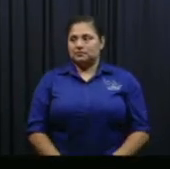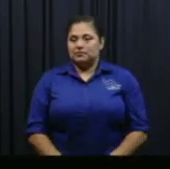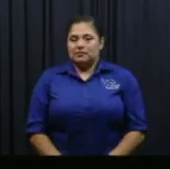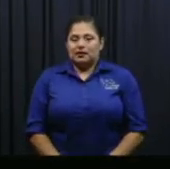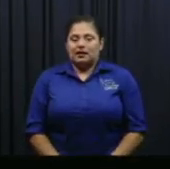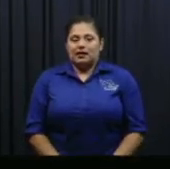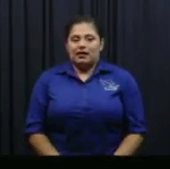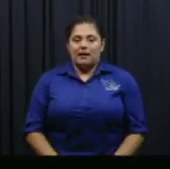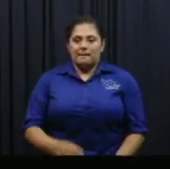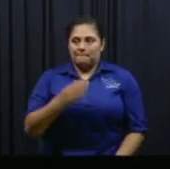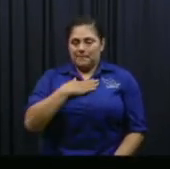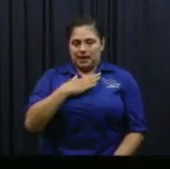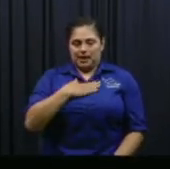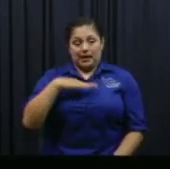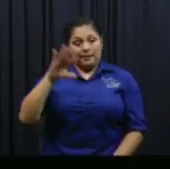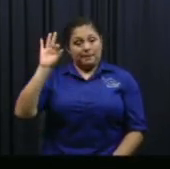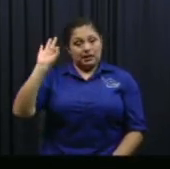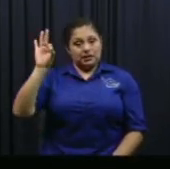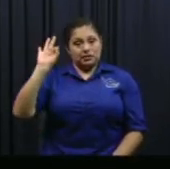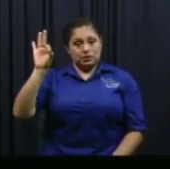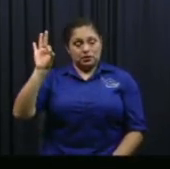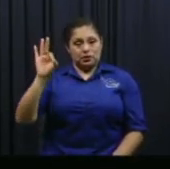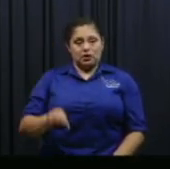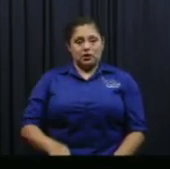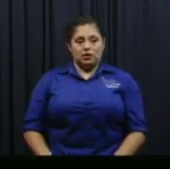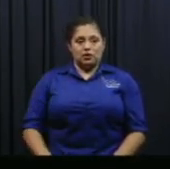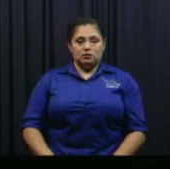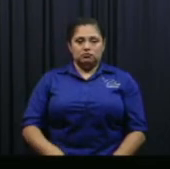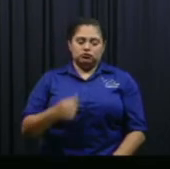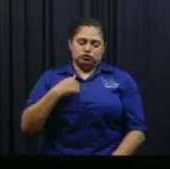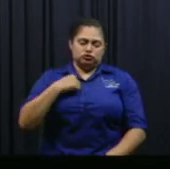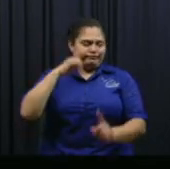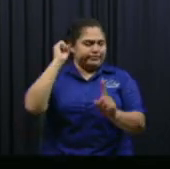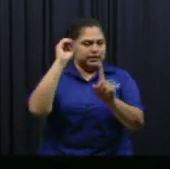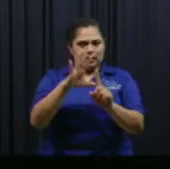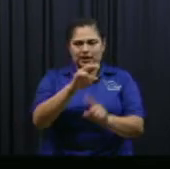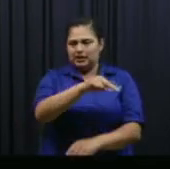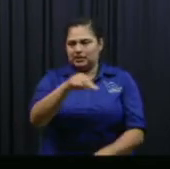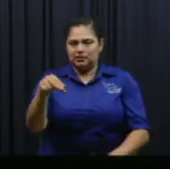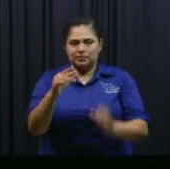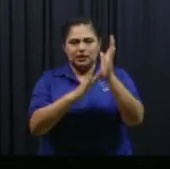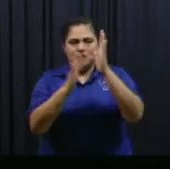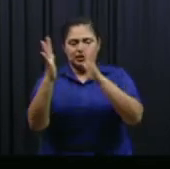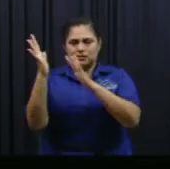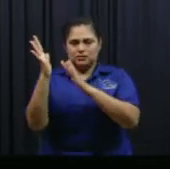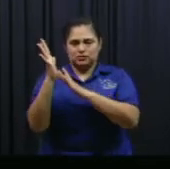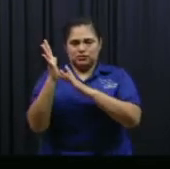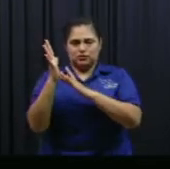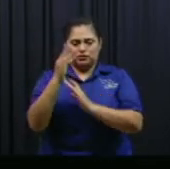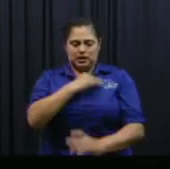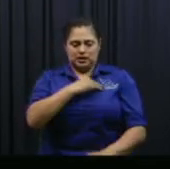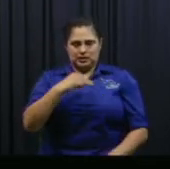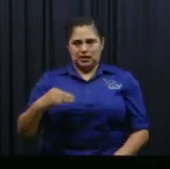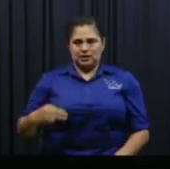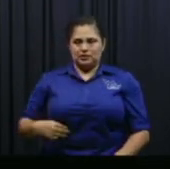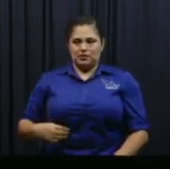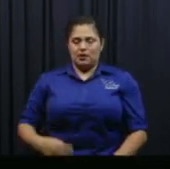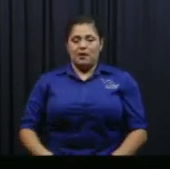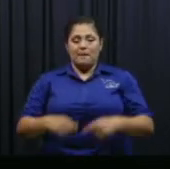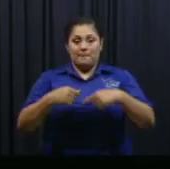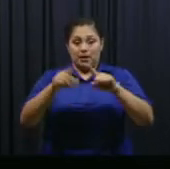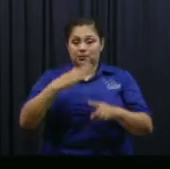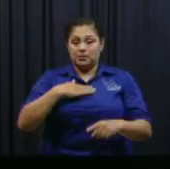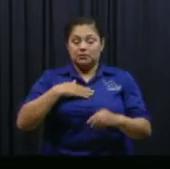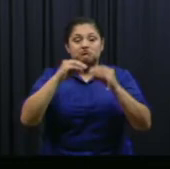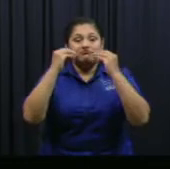mi pastor lo bendigo en el nombre de Jesús su su ministerio pero me